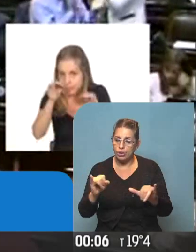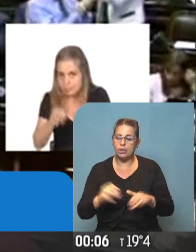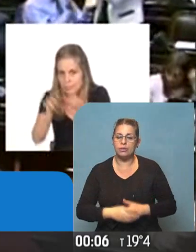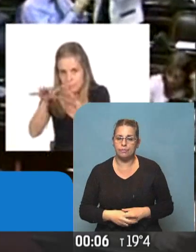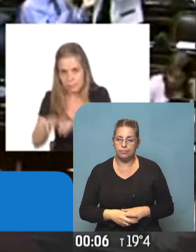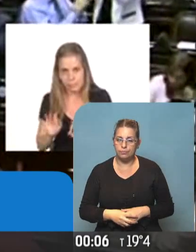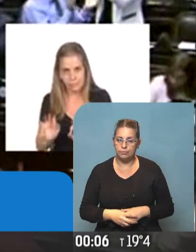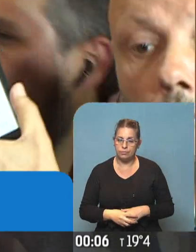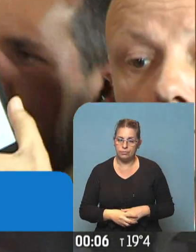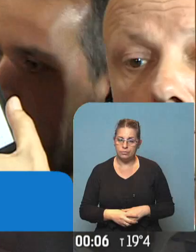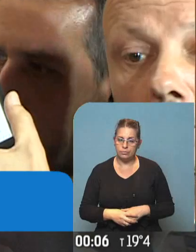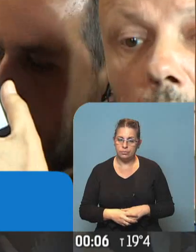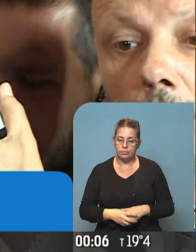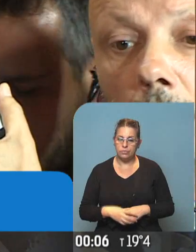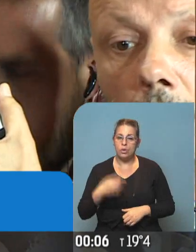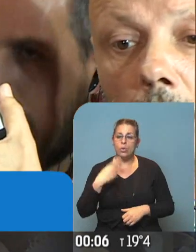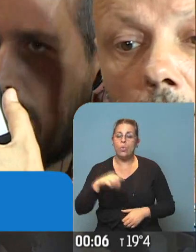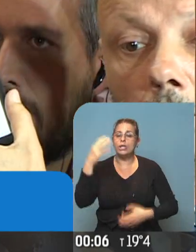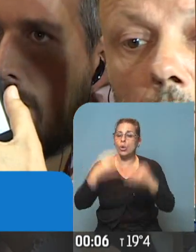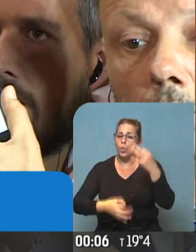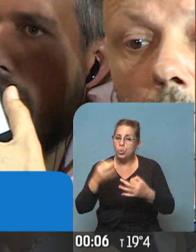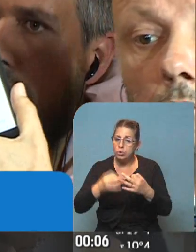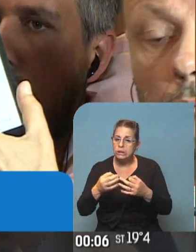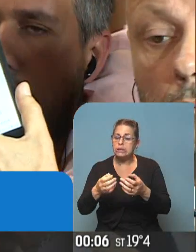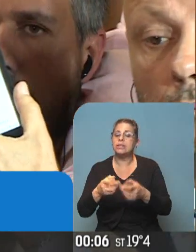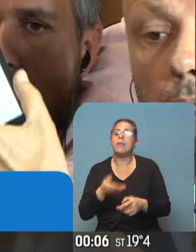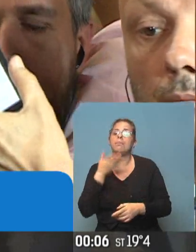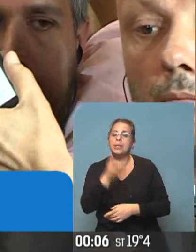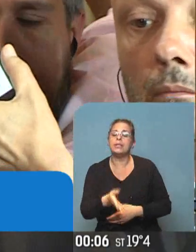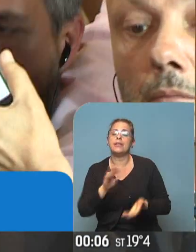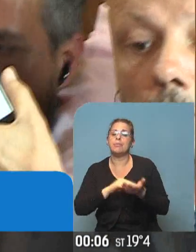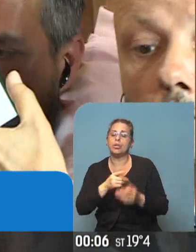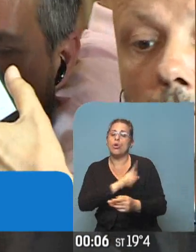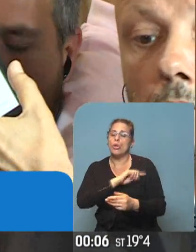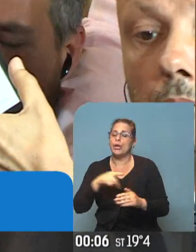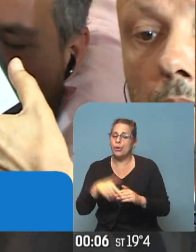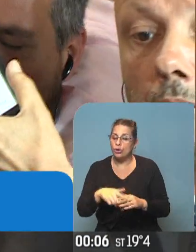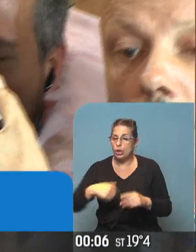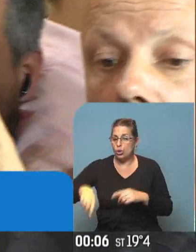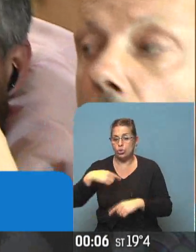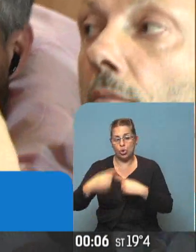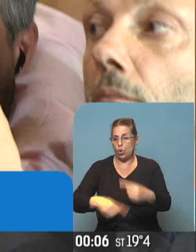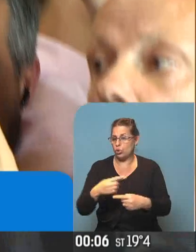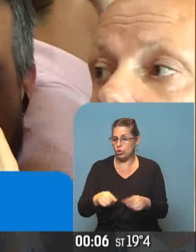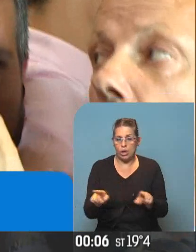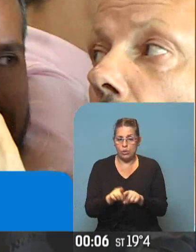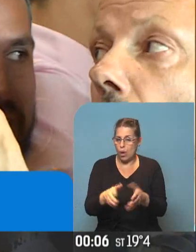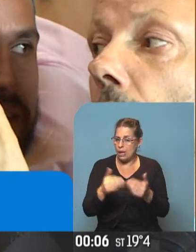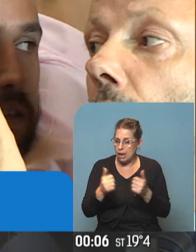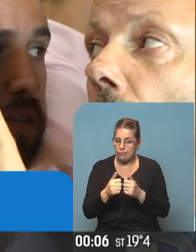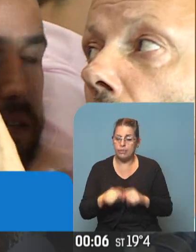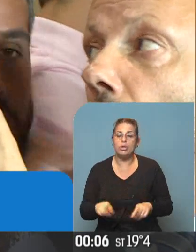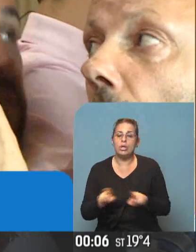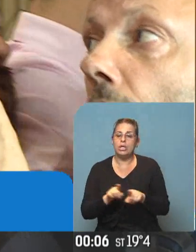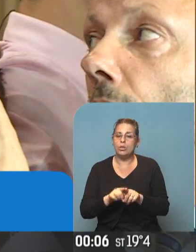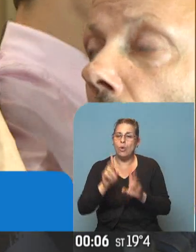correspondientes. Cuando la justicia requiere el desafuero de un diputado, seguiremos actuando con la misma celeridad que hemos actuado